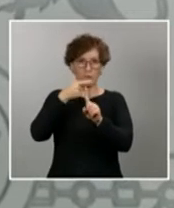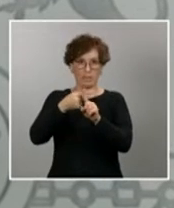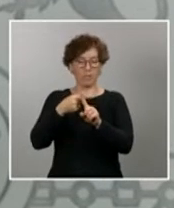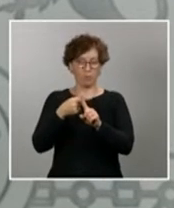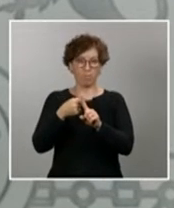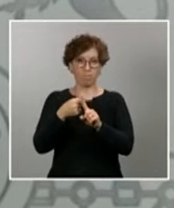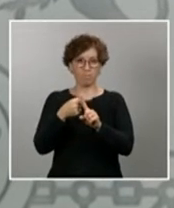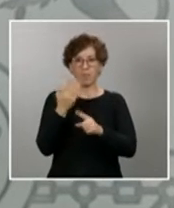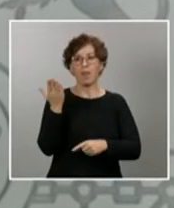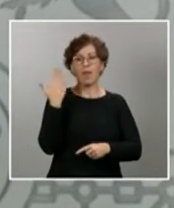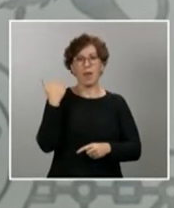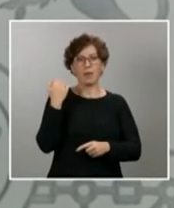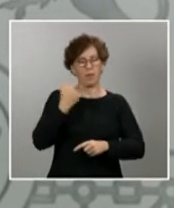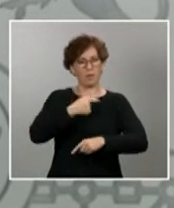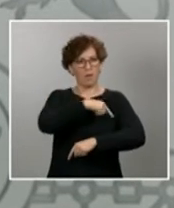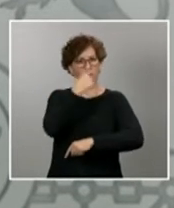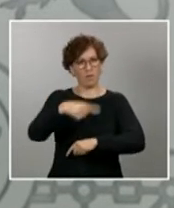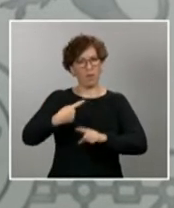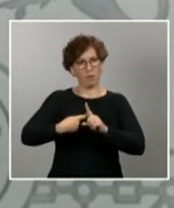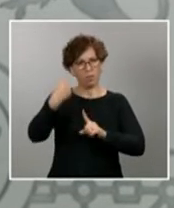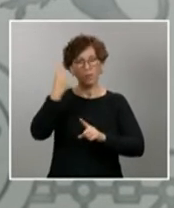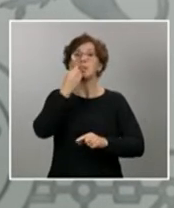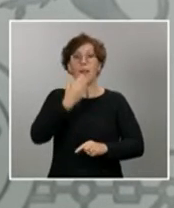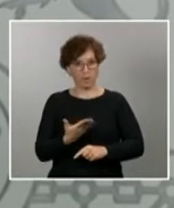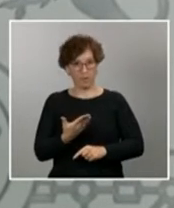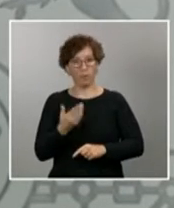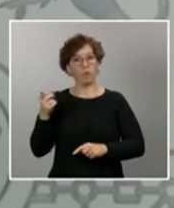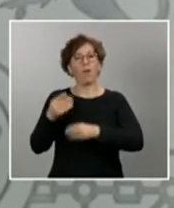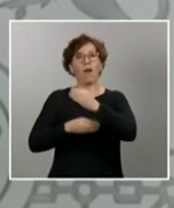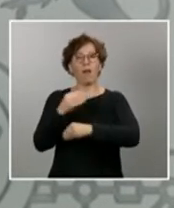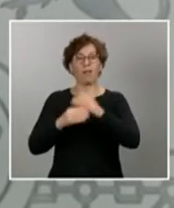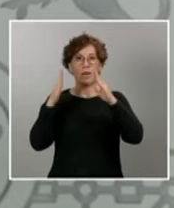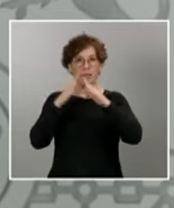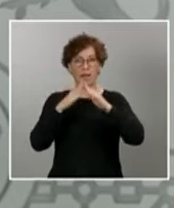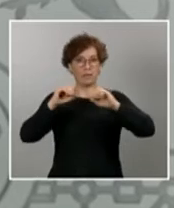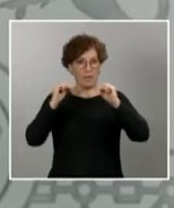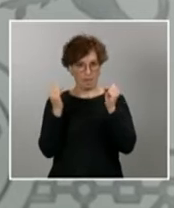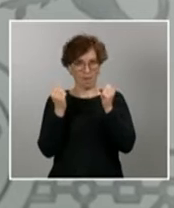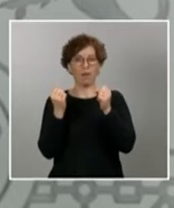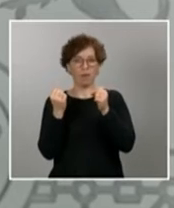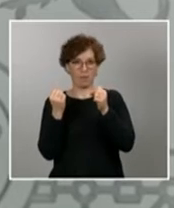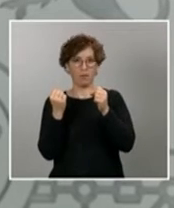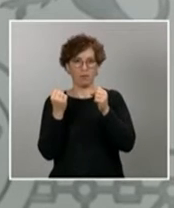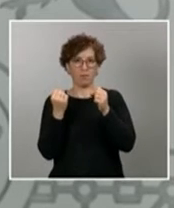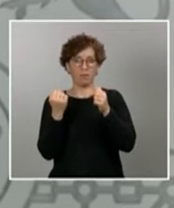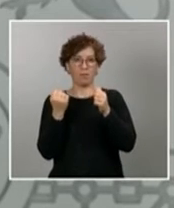un pico de fiebre, está muy bien, pero está haciendo aislamiento domiciliario dado su positividad.